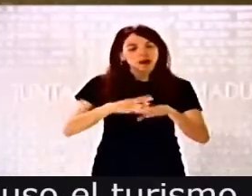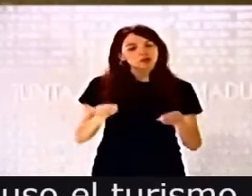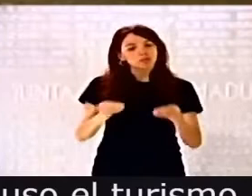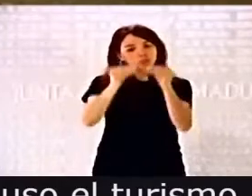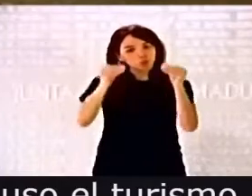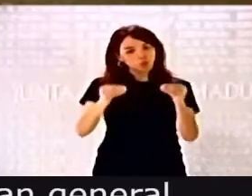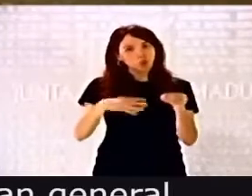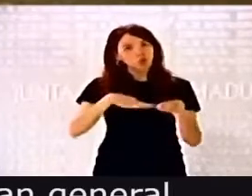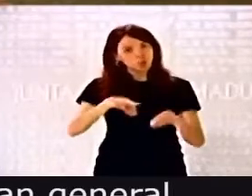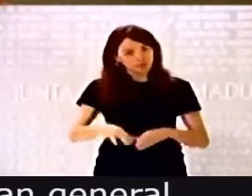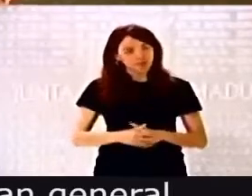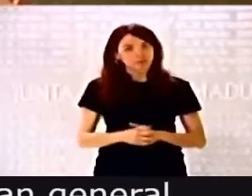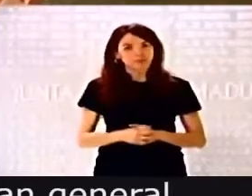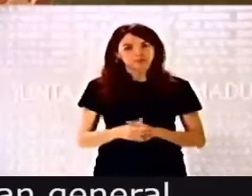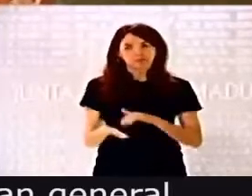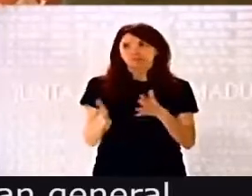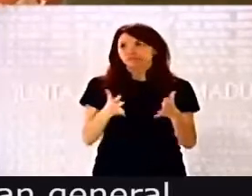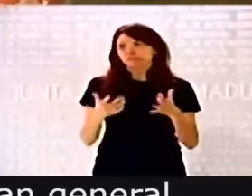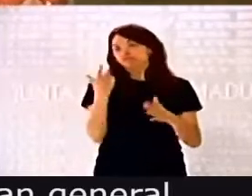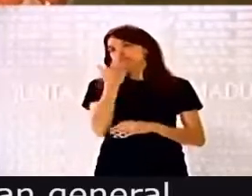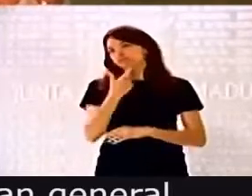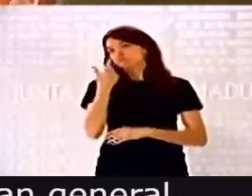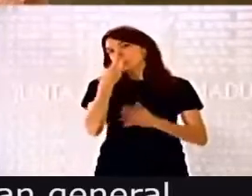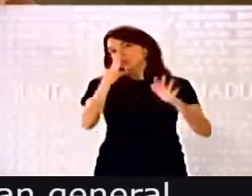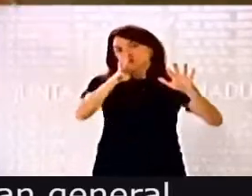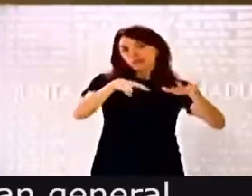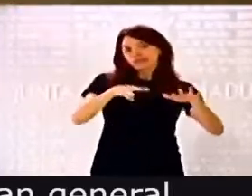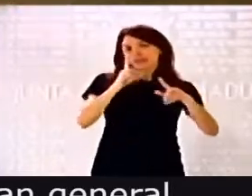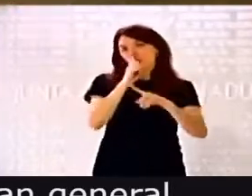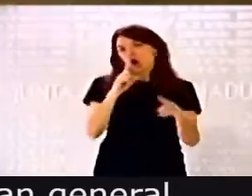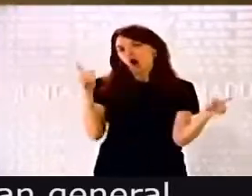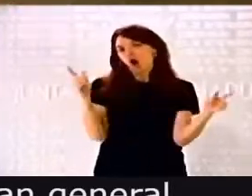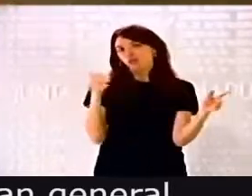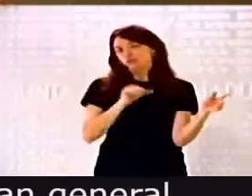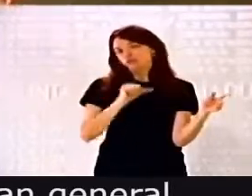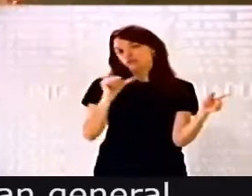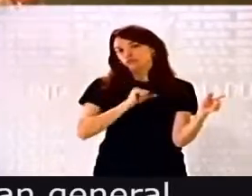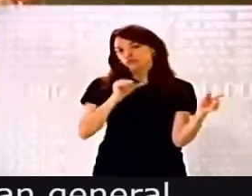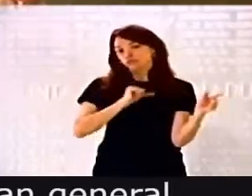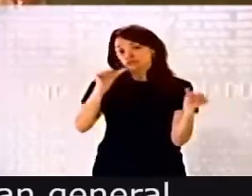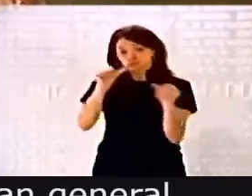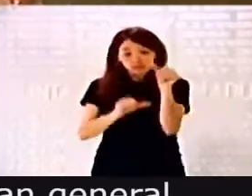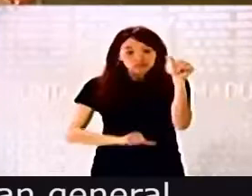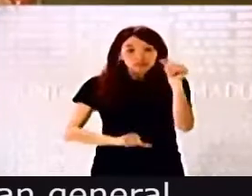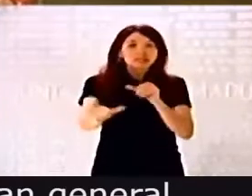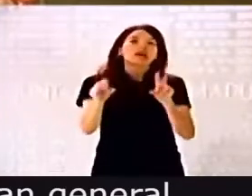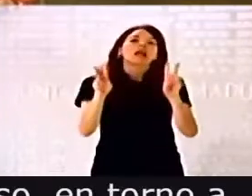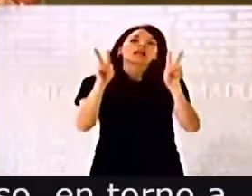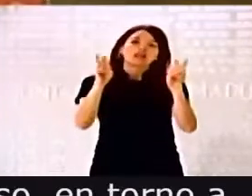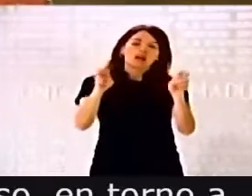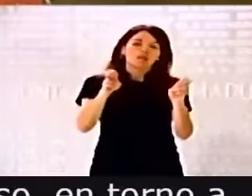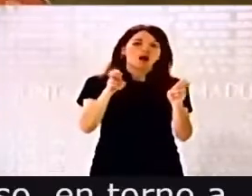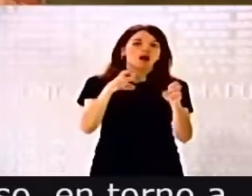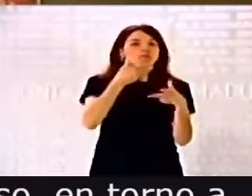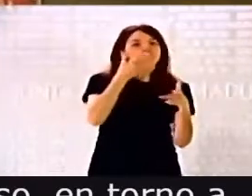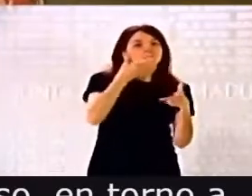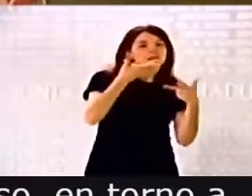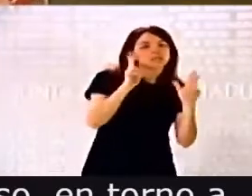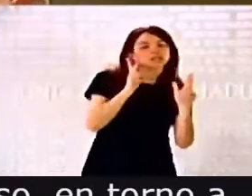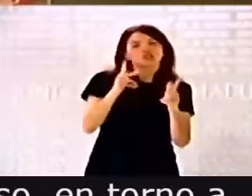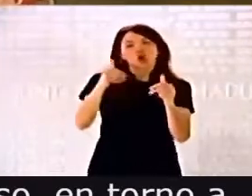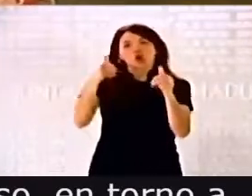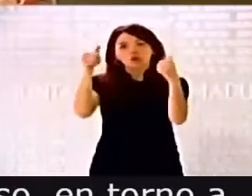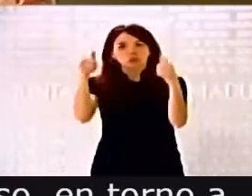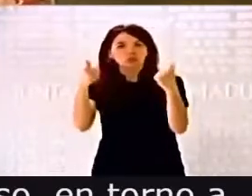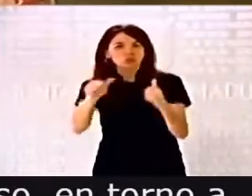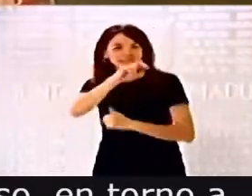compatible ese uso, en torno a 8 meses o un año. Y a partir de ahí empezaba todo el tema con calificaciones urbanísticas y todo.